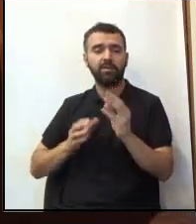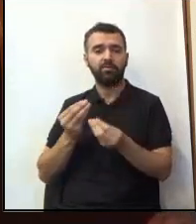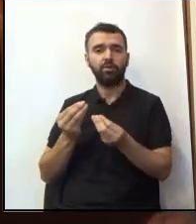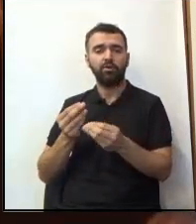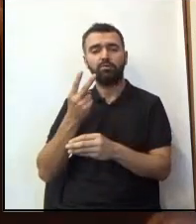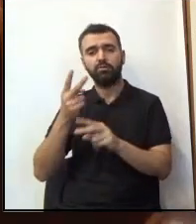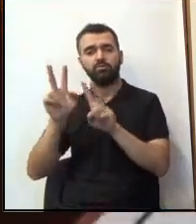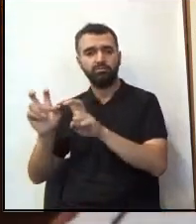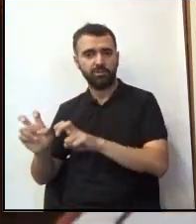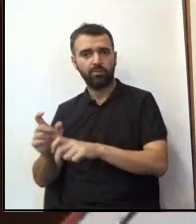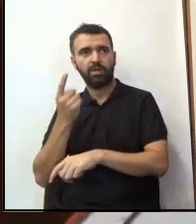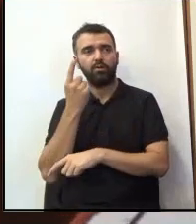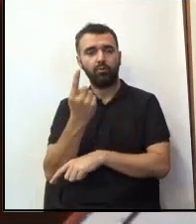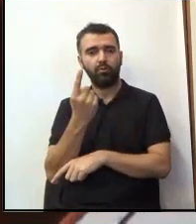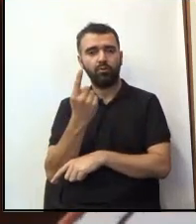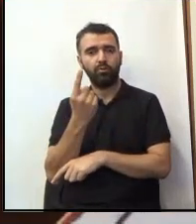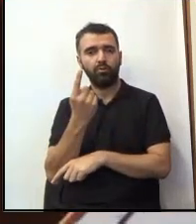dos cosas. Uno,